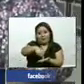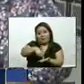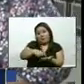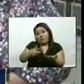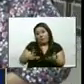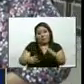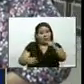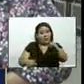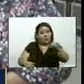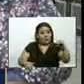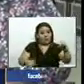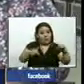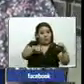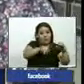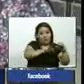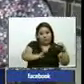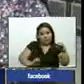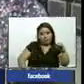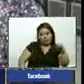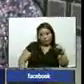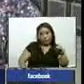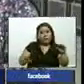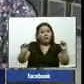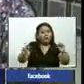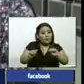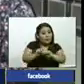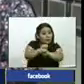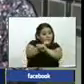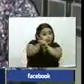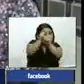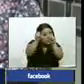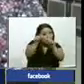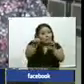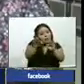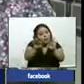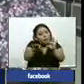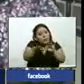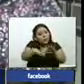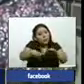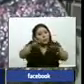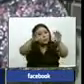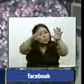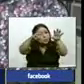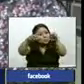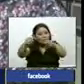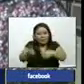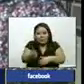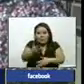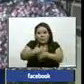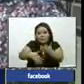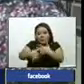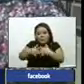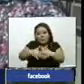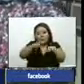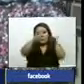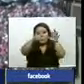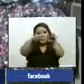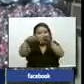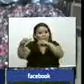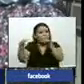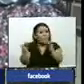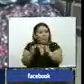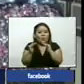y occidental de nuestro territorio, amaneciendo con algunos puntos frente a la costa, que es el patrón de todos los